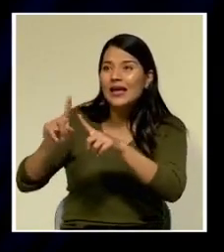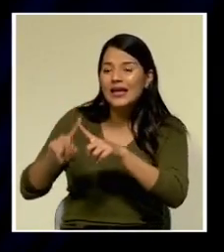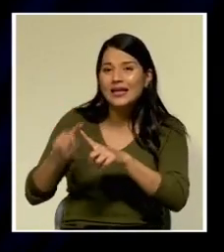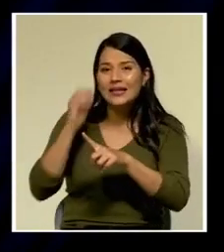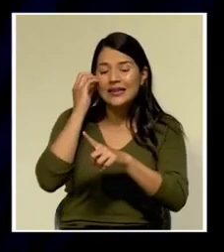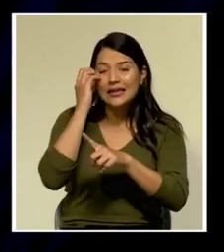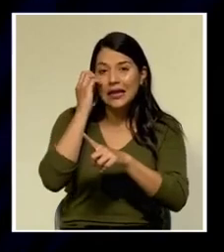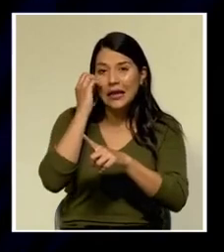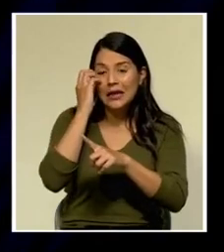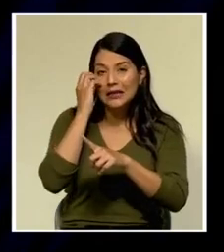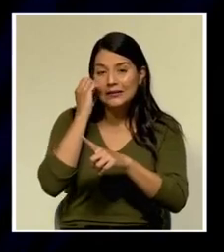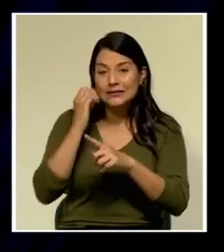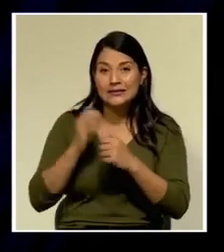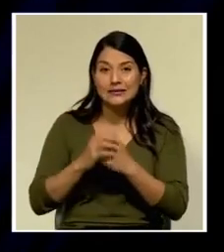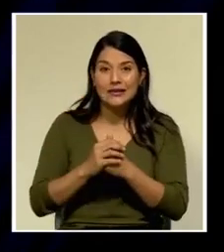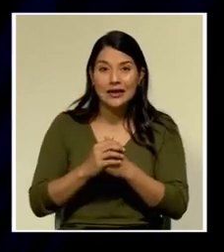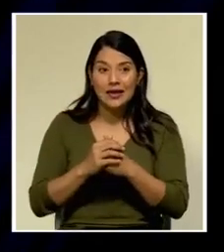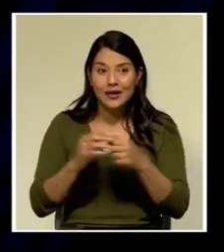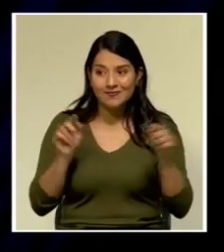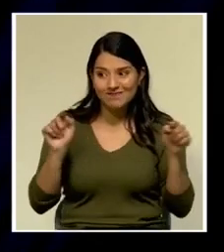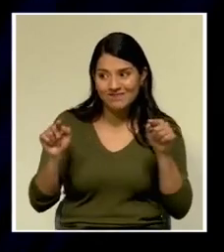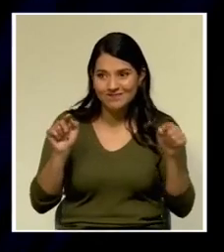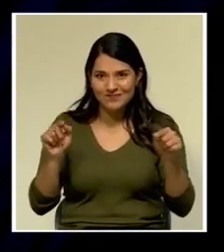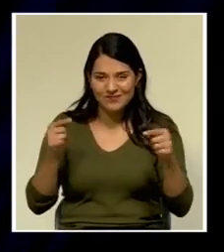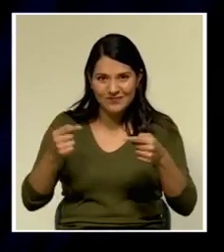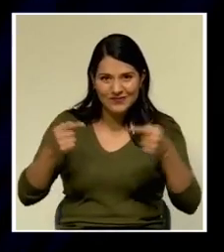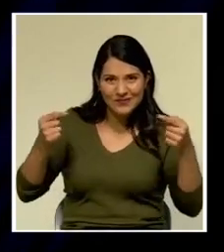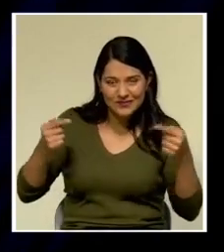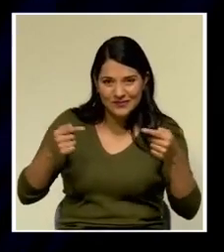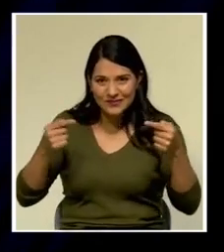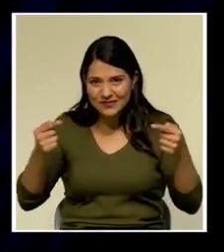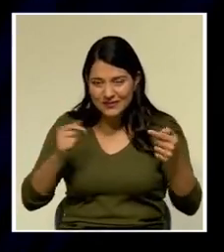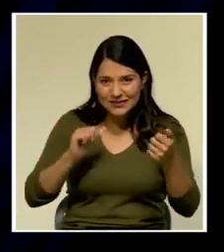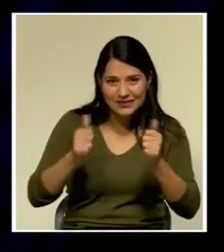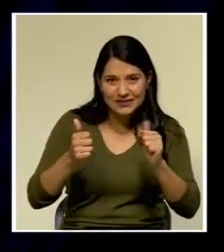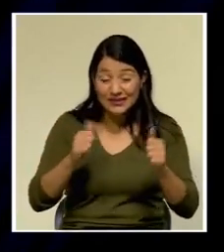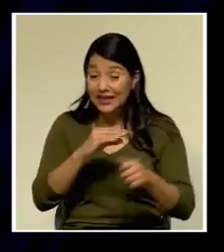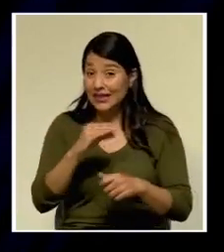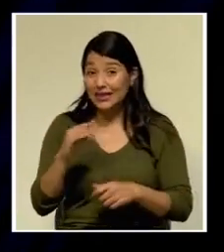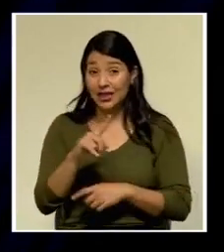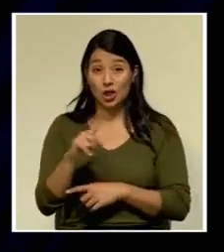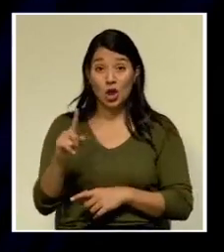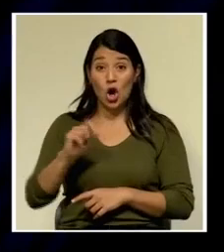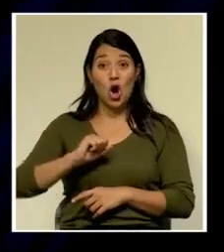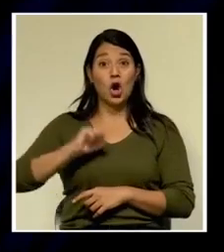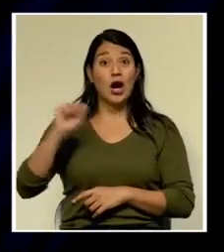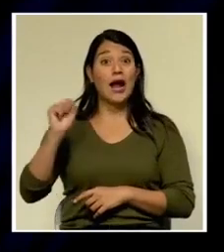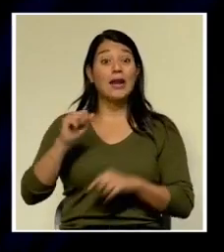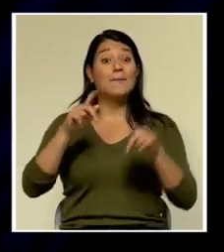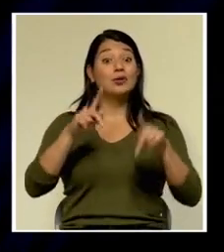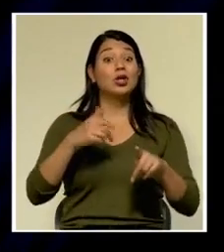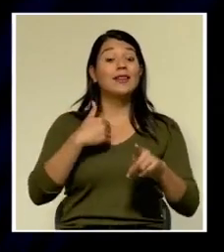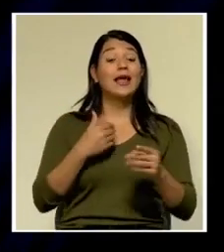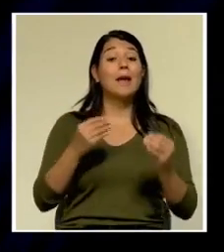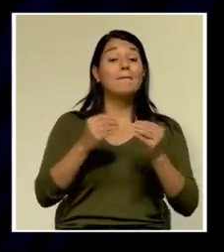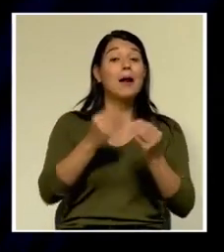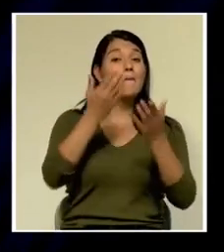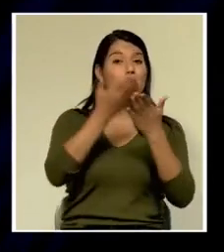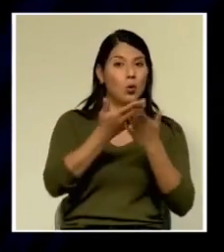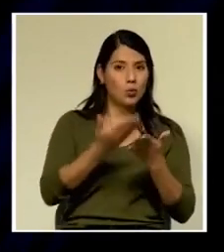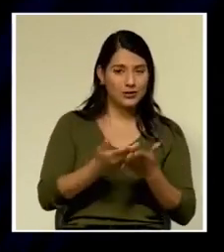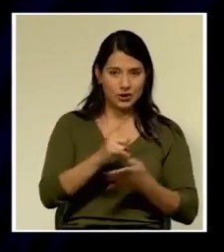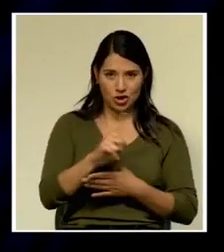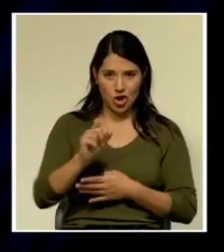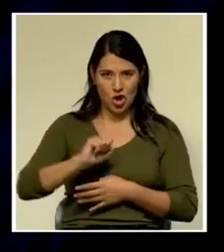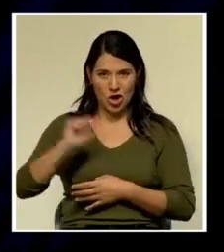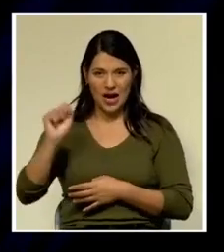pugna, y como decíamos antes, no gana quien más propone solamente, sino